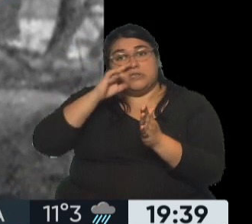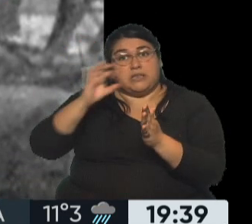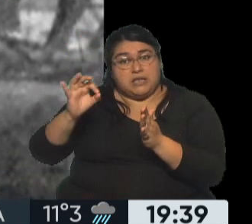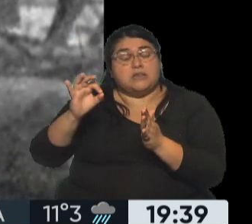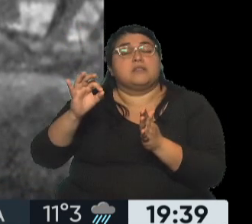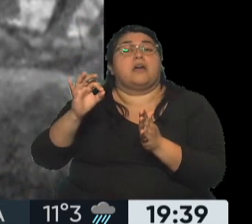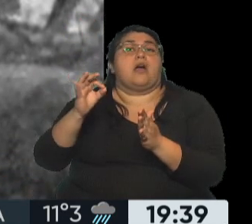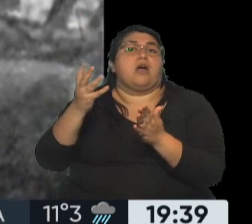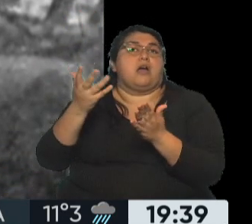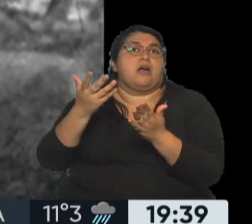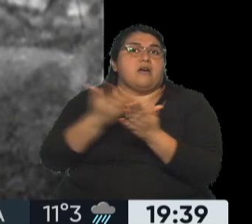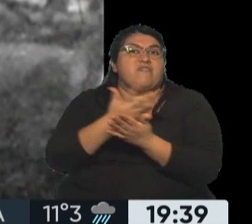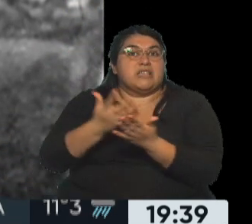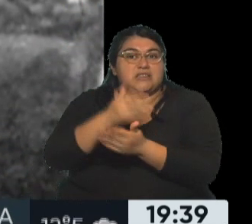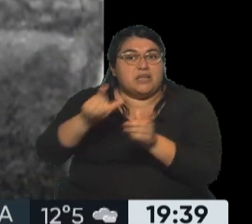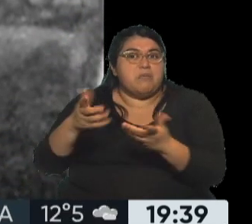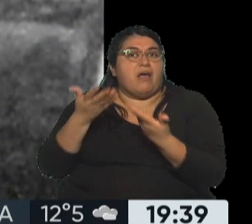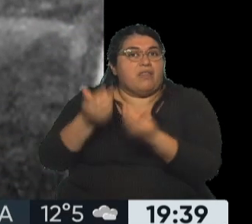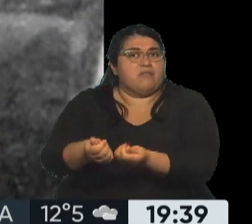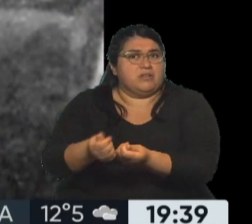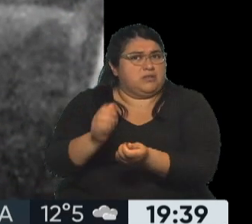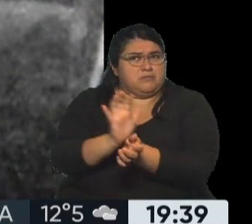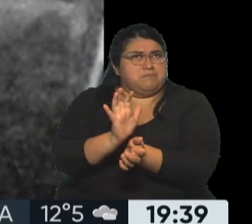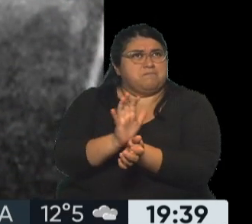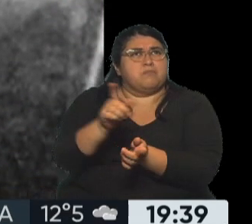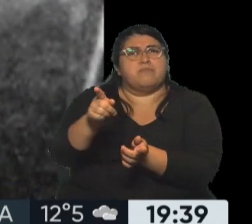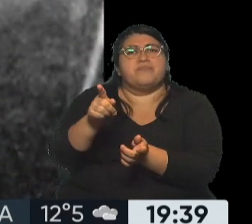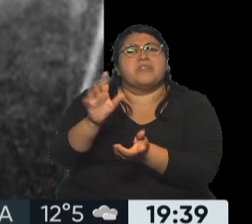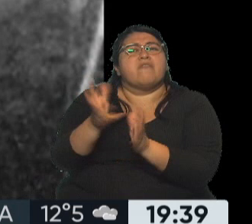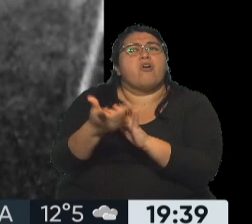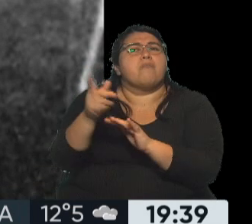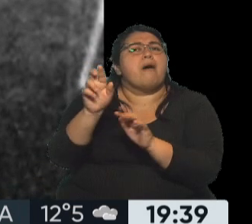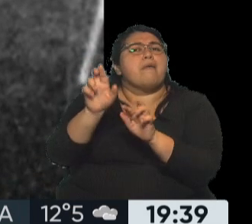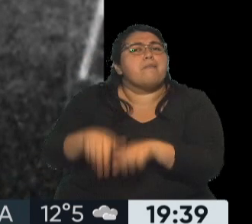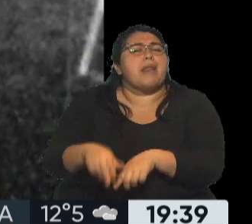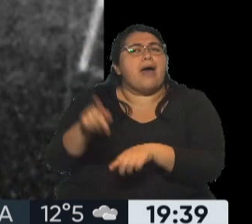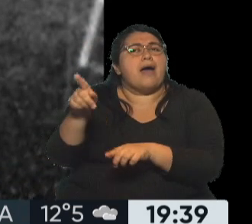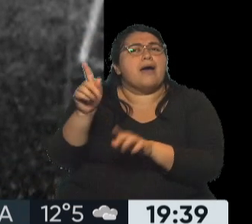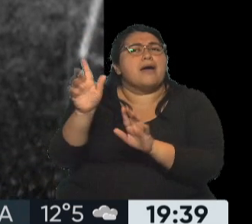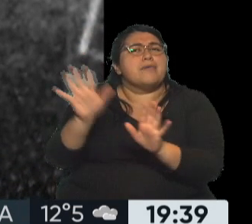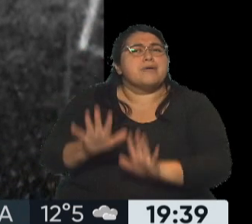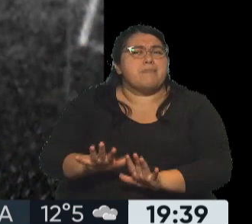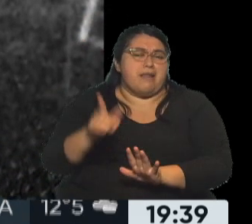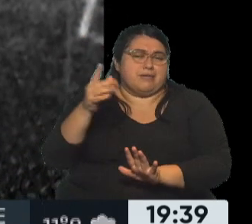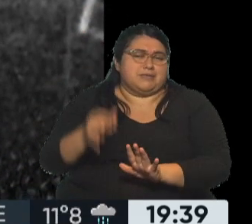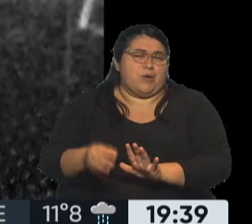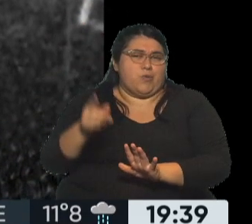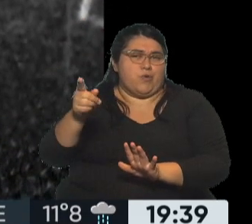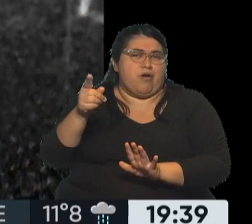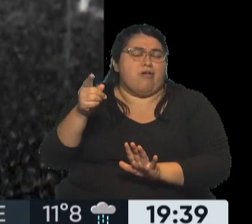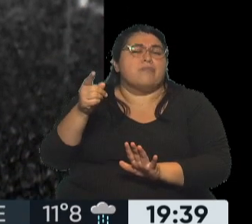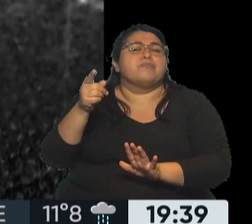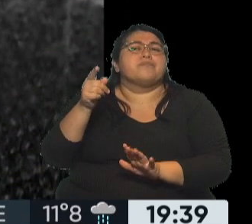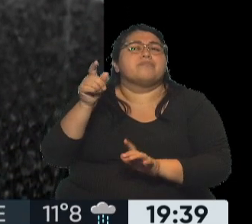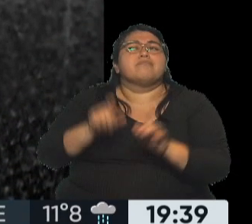en realidad hacen es un acto en el que seguramente va a estar en Primera fila los